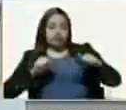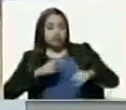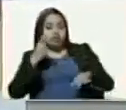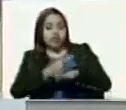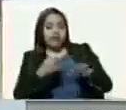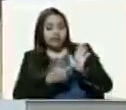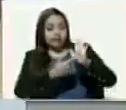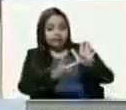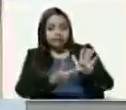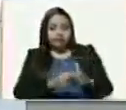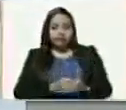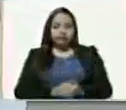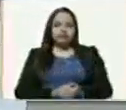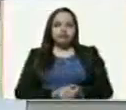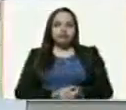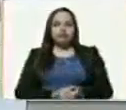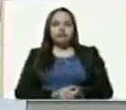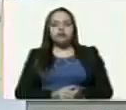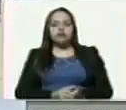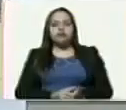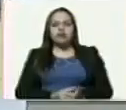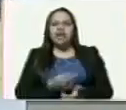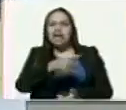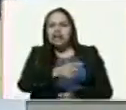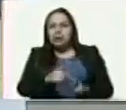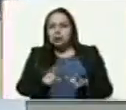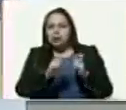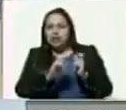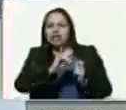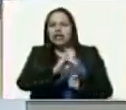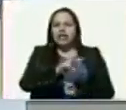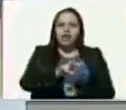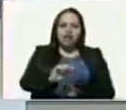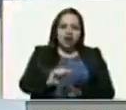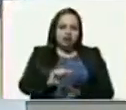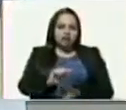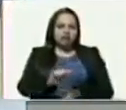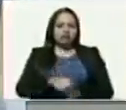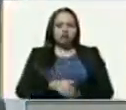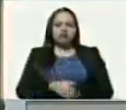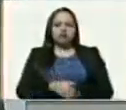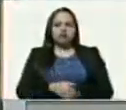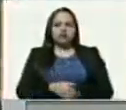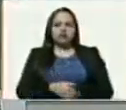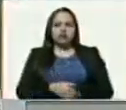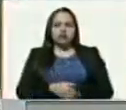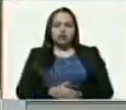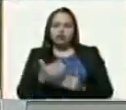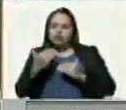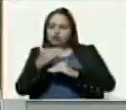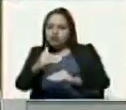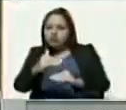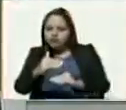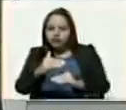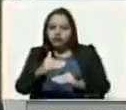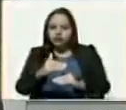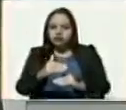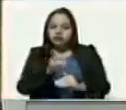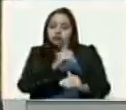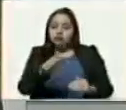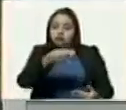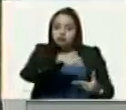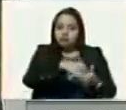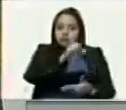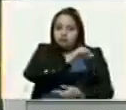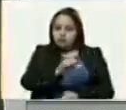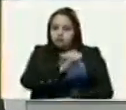es un impuesto con un nivel que yo logro comprender para no involucrar a la autoridad tributaria,